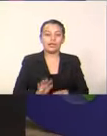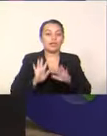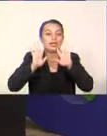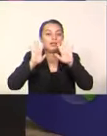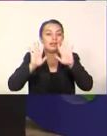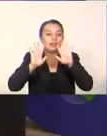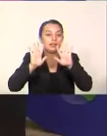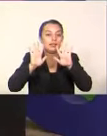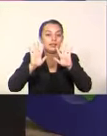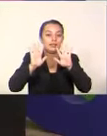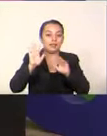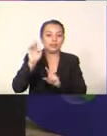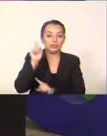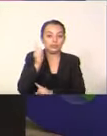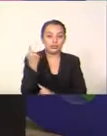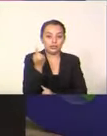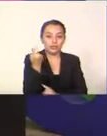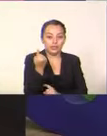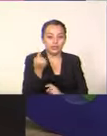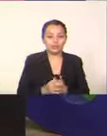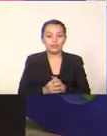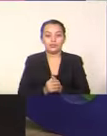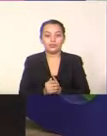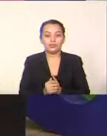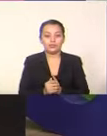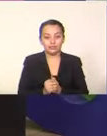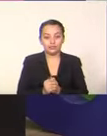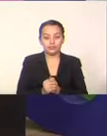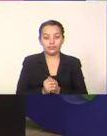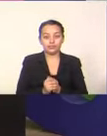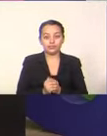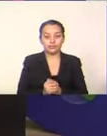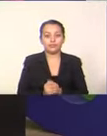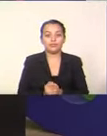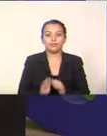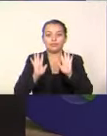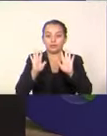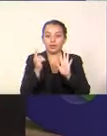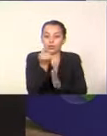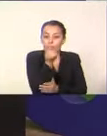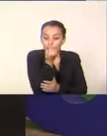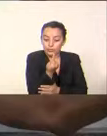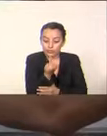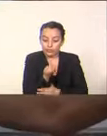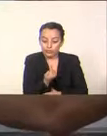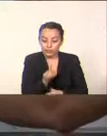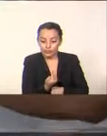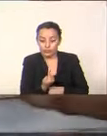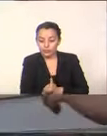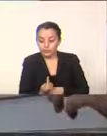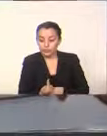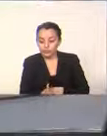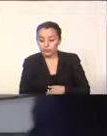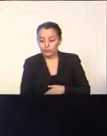Veamos si eso nos funciona. Bueno, entonces voy a sustituir esa decena en 10 unidades. Me ayudas a contar. Llevo 2. 2.